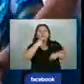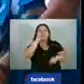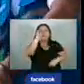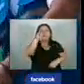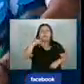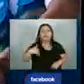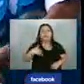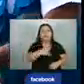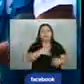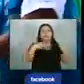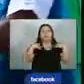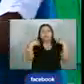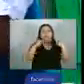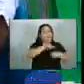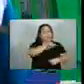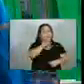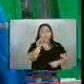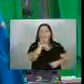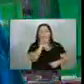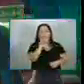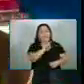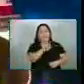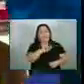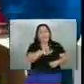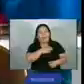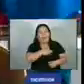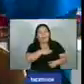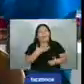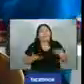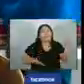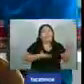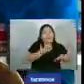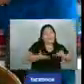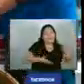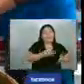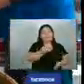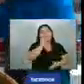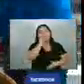de Salud, los comercios no contaban con la autorización para vender